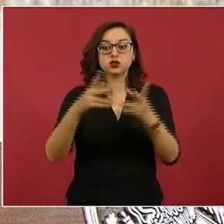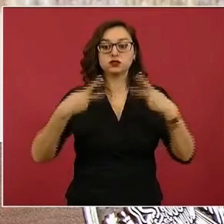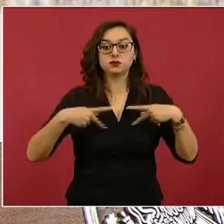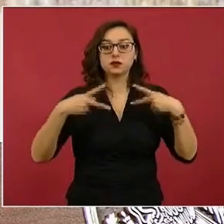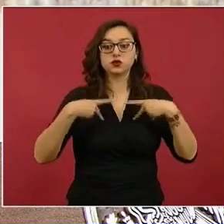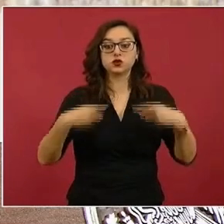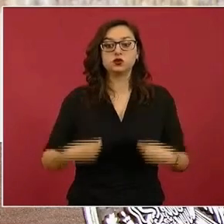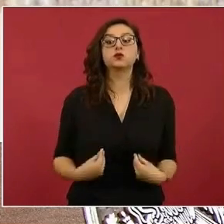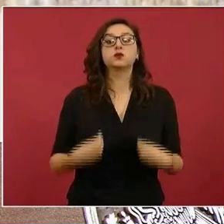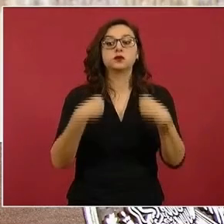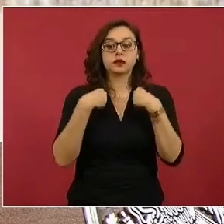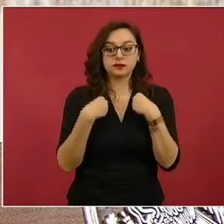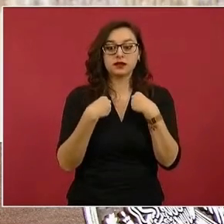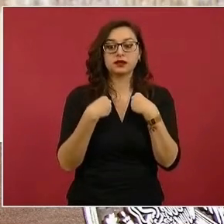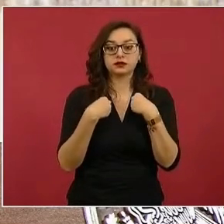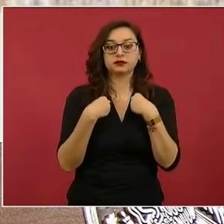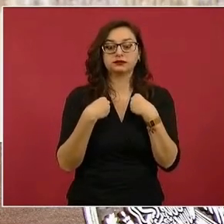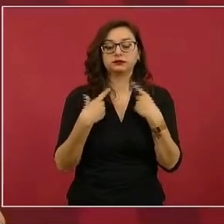y